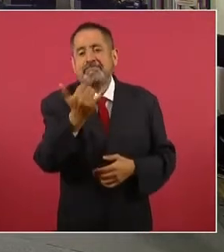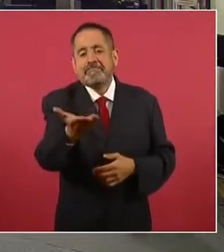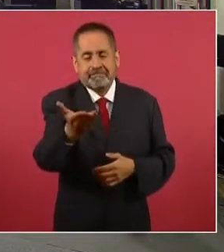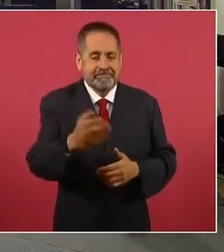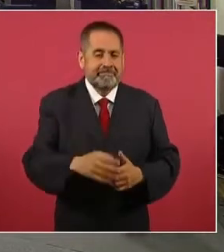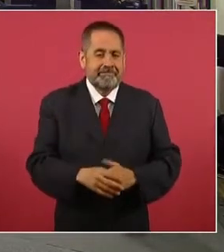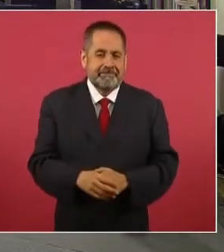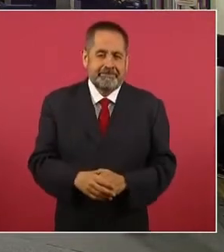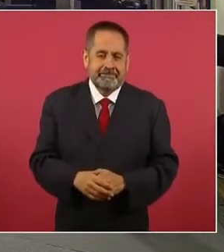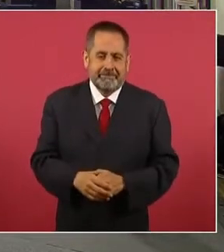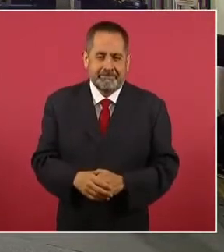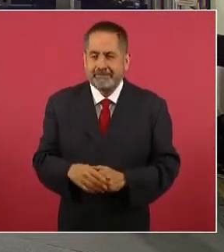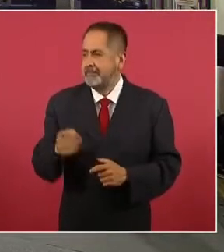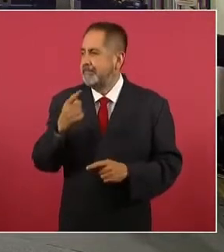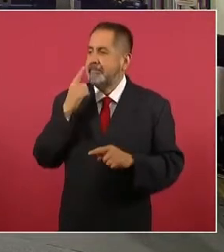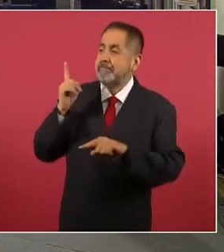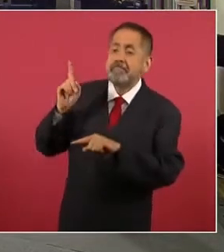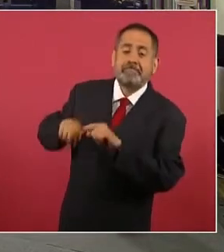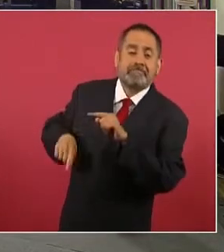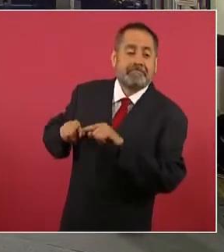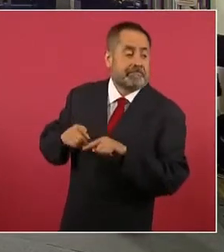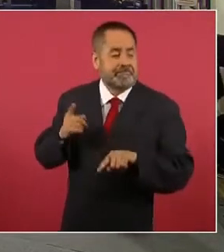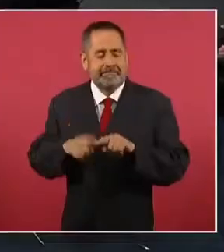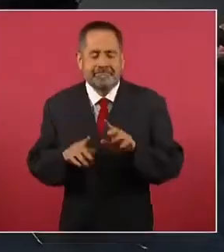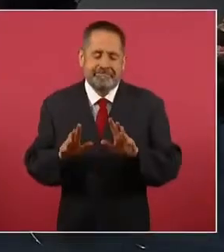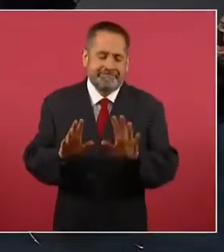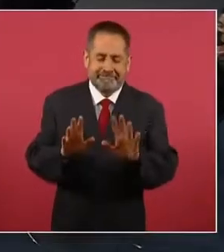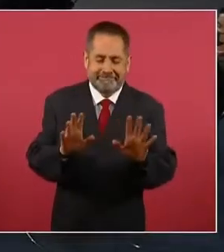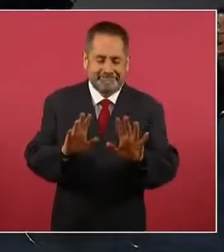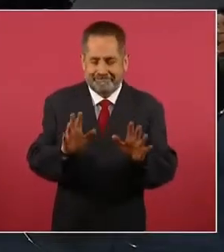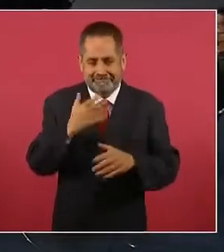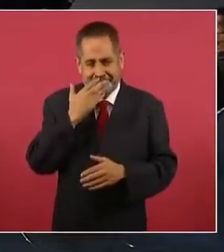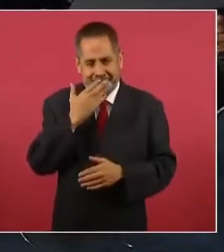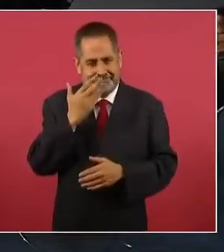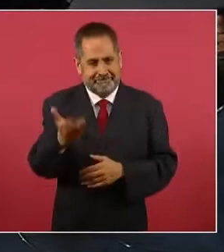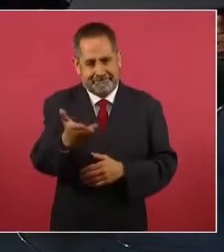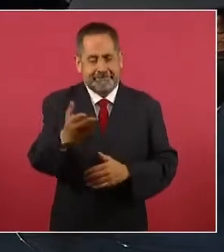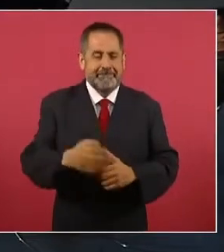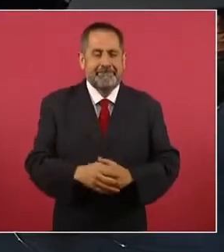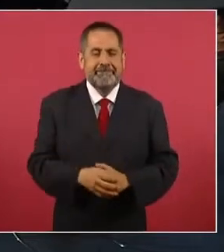Sí, es que ya te estaban cepillando. Ya me estaban